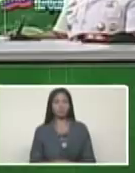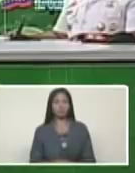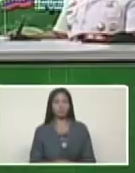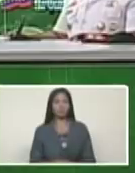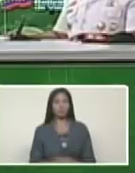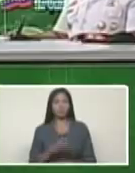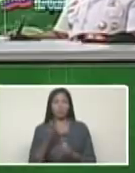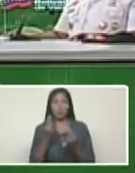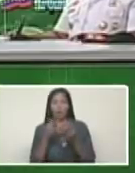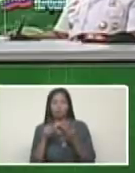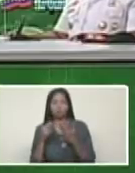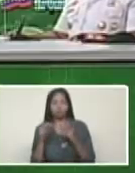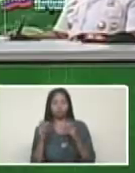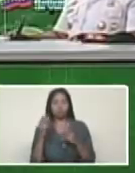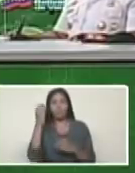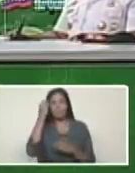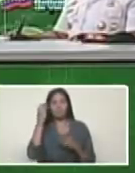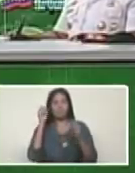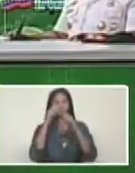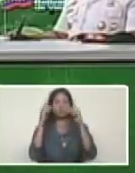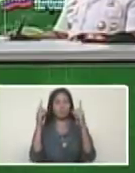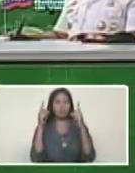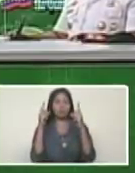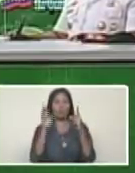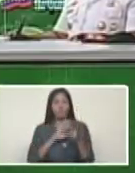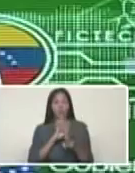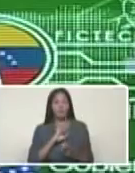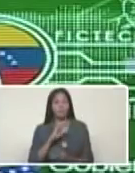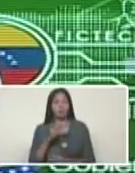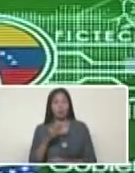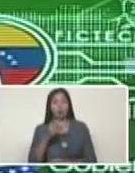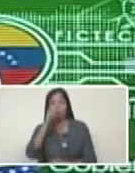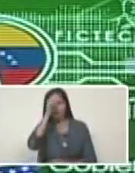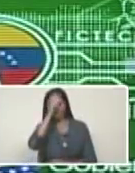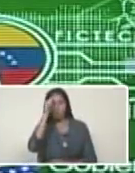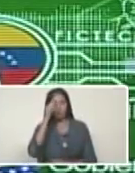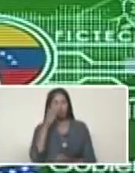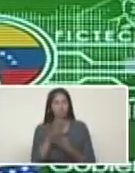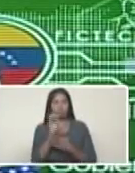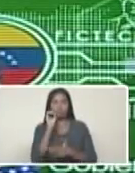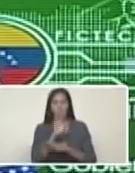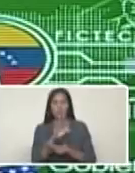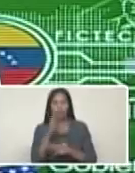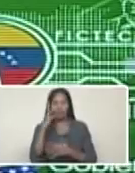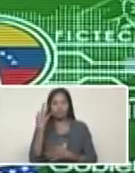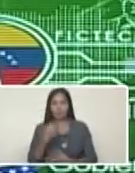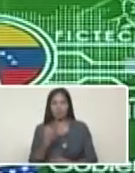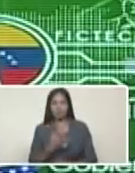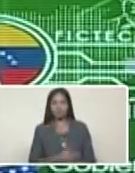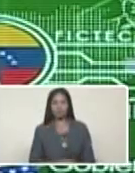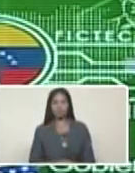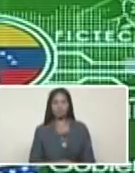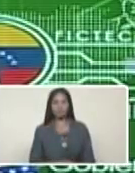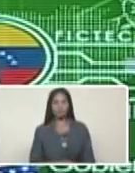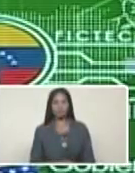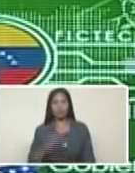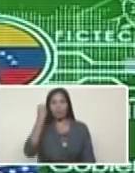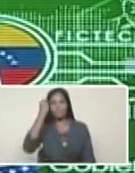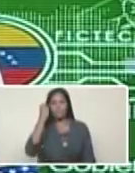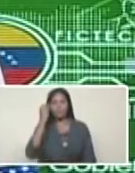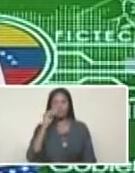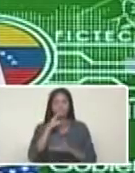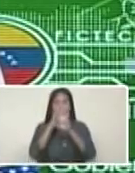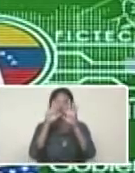¿Cuántas mentes despertó el comandante Chávez cada domingo con su mensaje, con su verdad? ¿Cuántas mentes